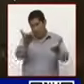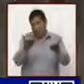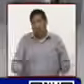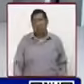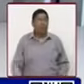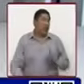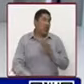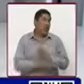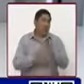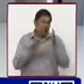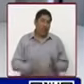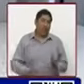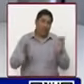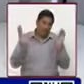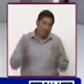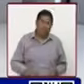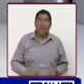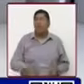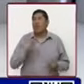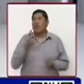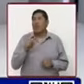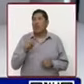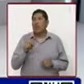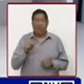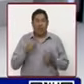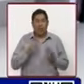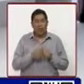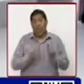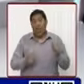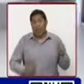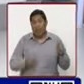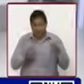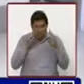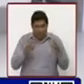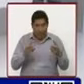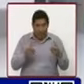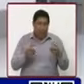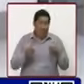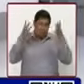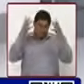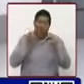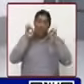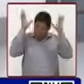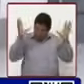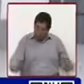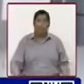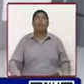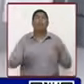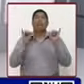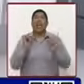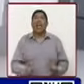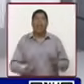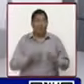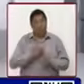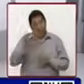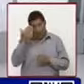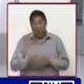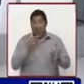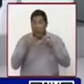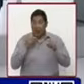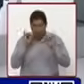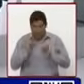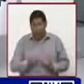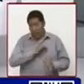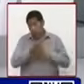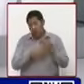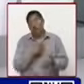vos, futbolero, Jero, también. Así que no te apartes de nuestra sintonía, que vamos a estar con muchas sorpresas. Me quedo. Termina el noticiero y me quedo para